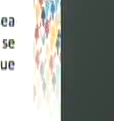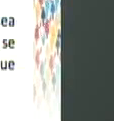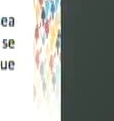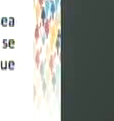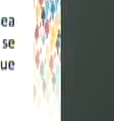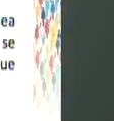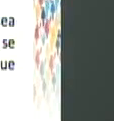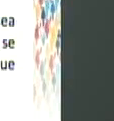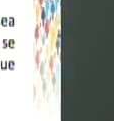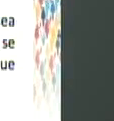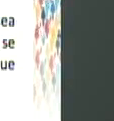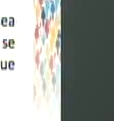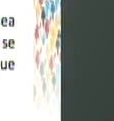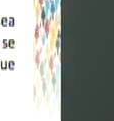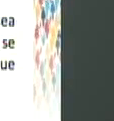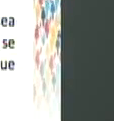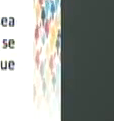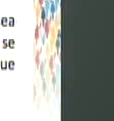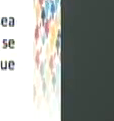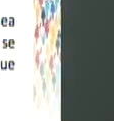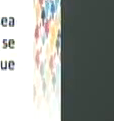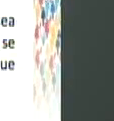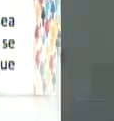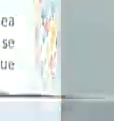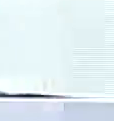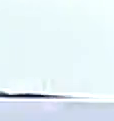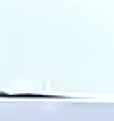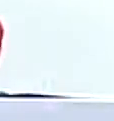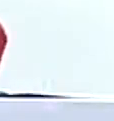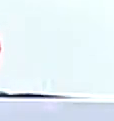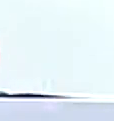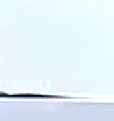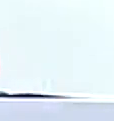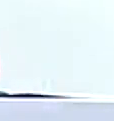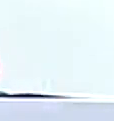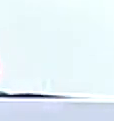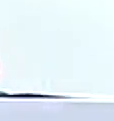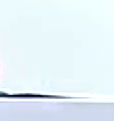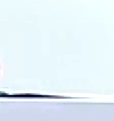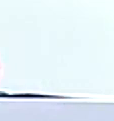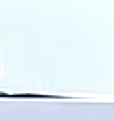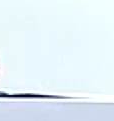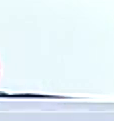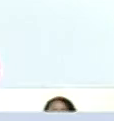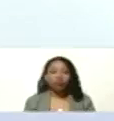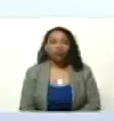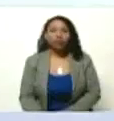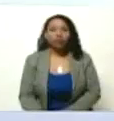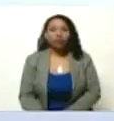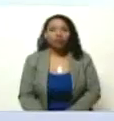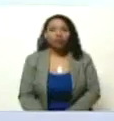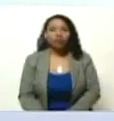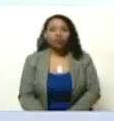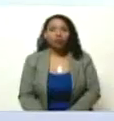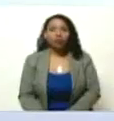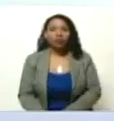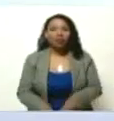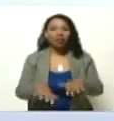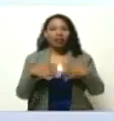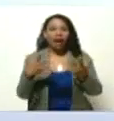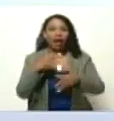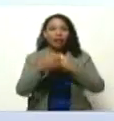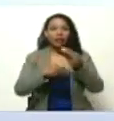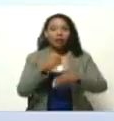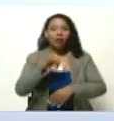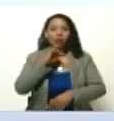la unidad y la mística revolucionaria. No nos ocurrió nada en las asambleas que hicimos para las calles,